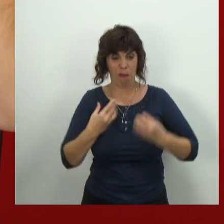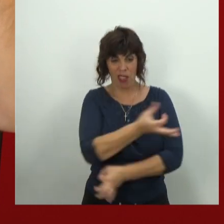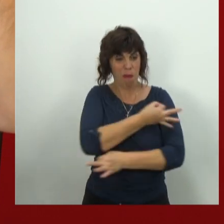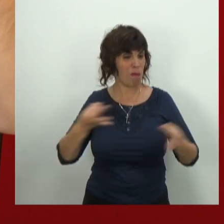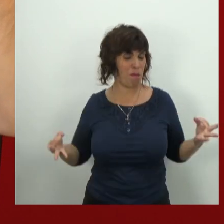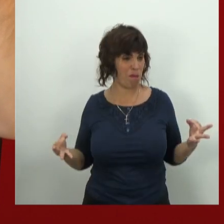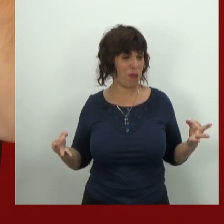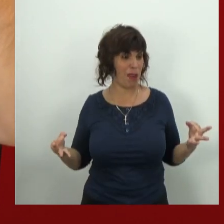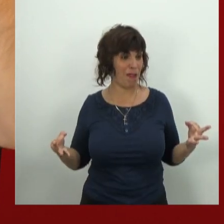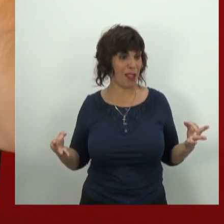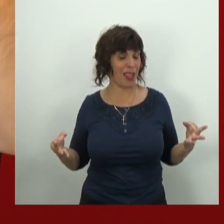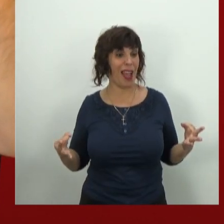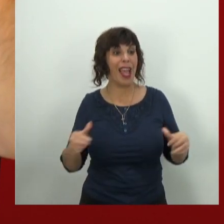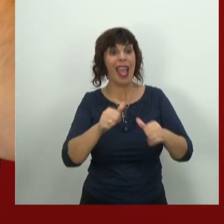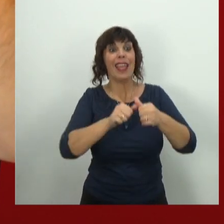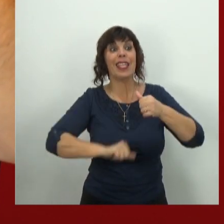El que habita bajo